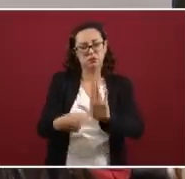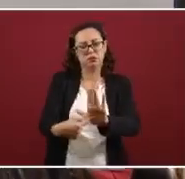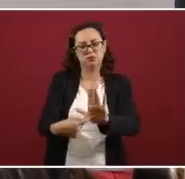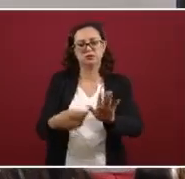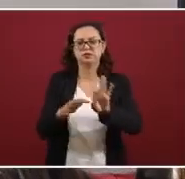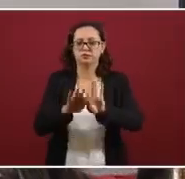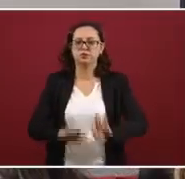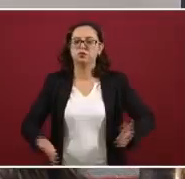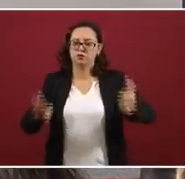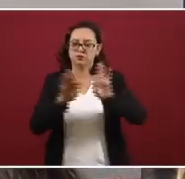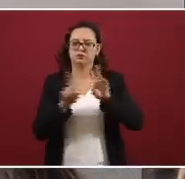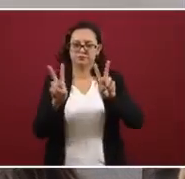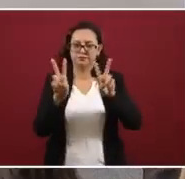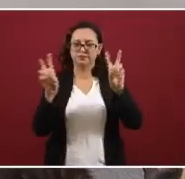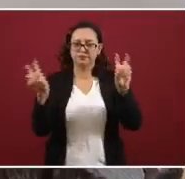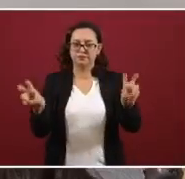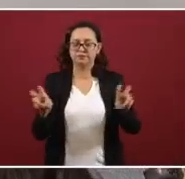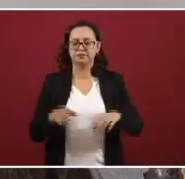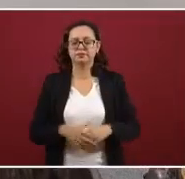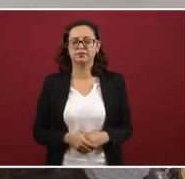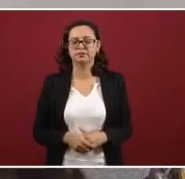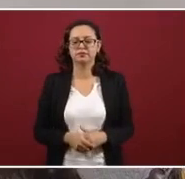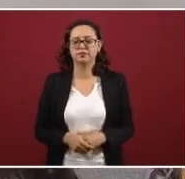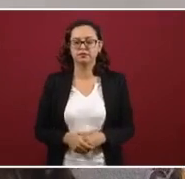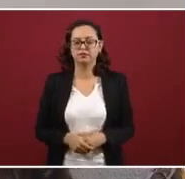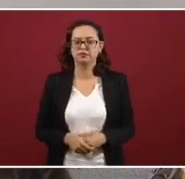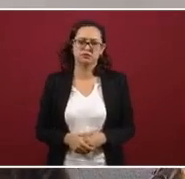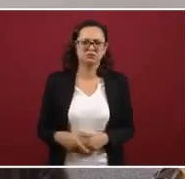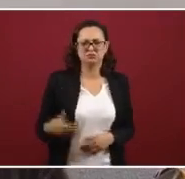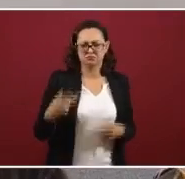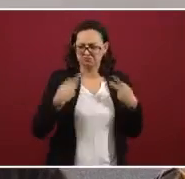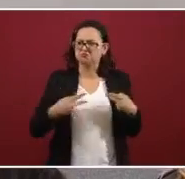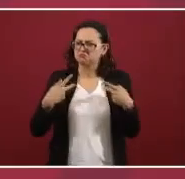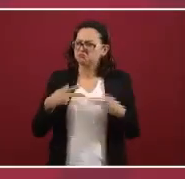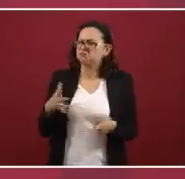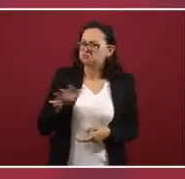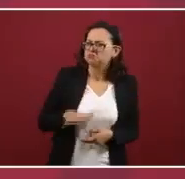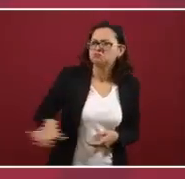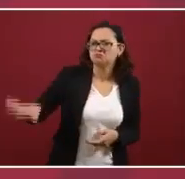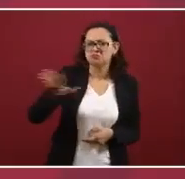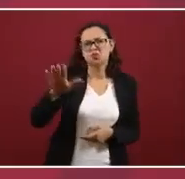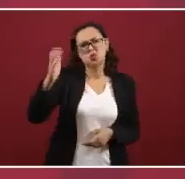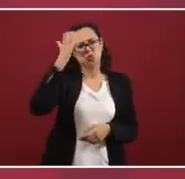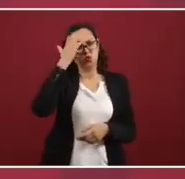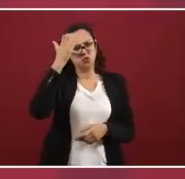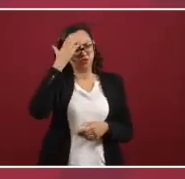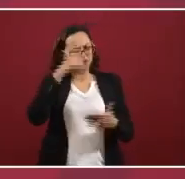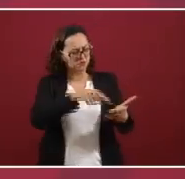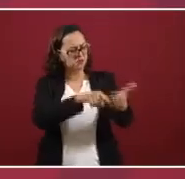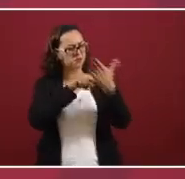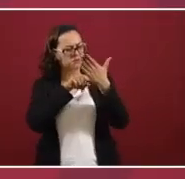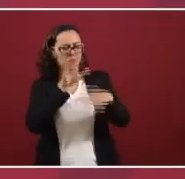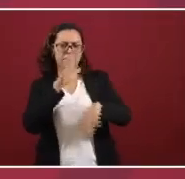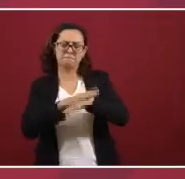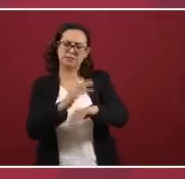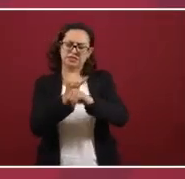Es muy importante eso. También es que se sepa, que la población conozca